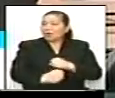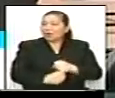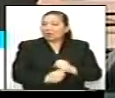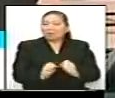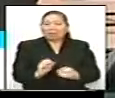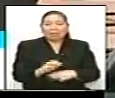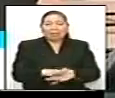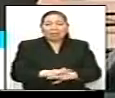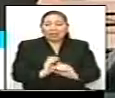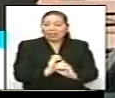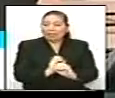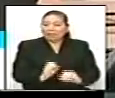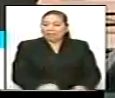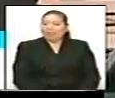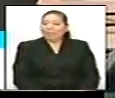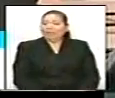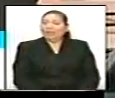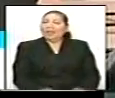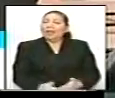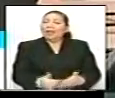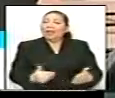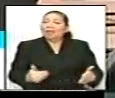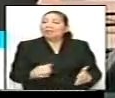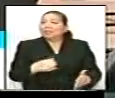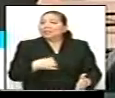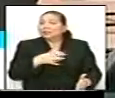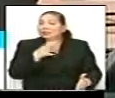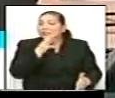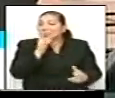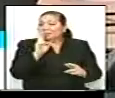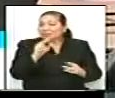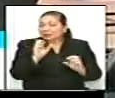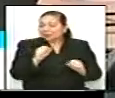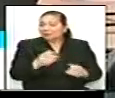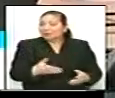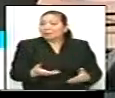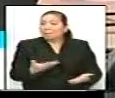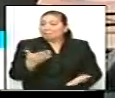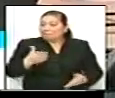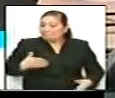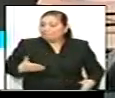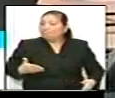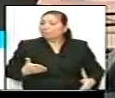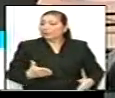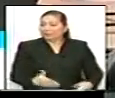tratar. Antes, como no sé quién dijo que el río Rima, cierto, existían peces.